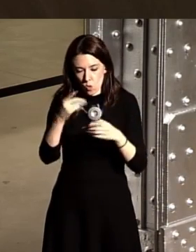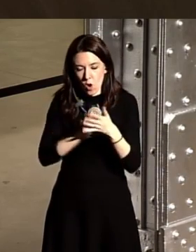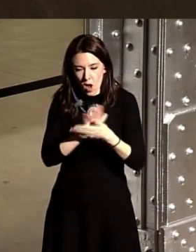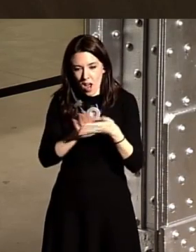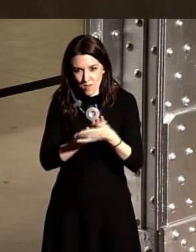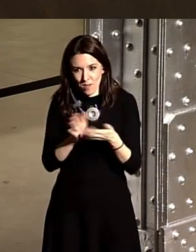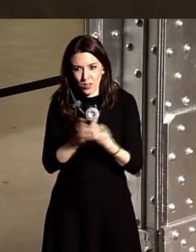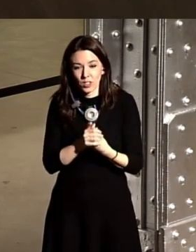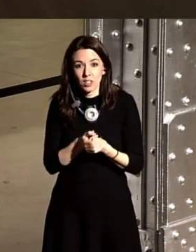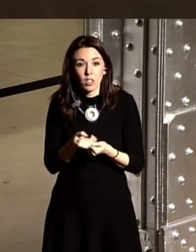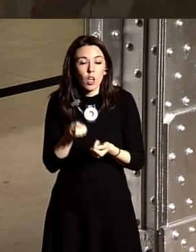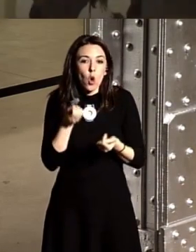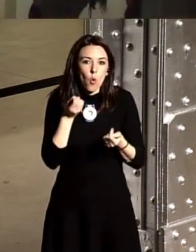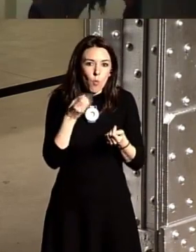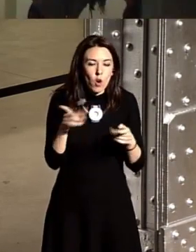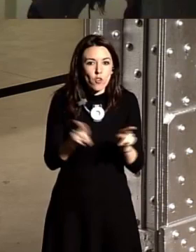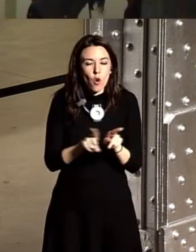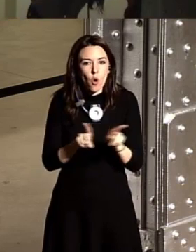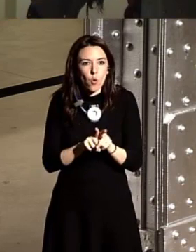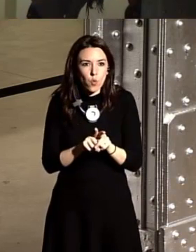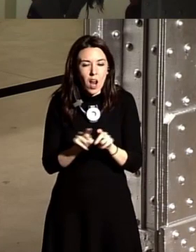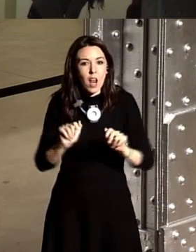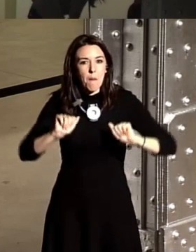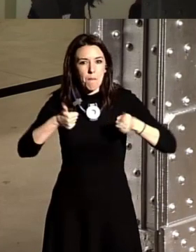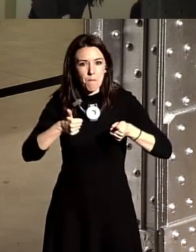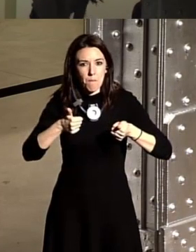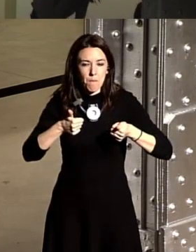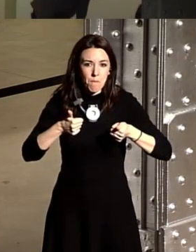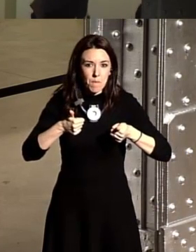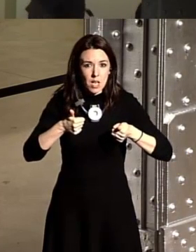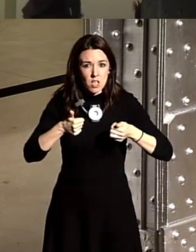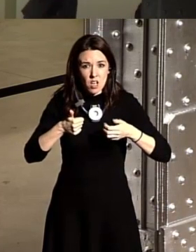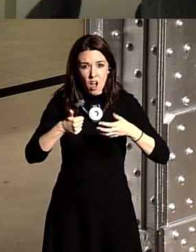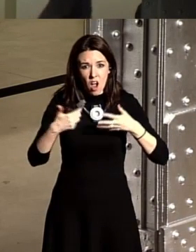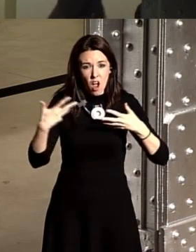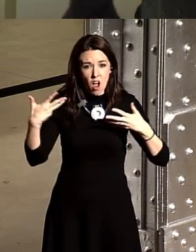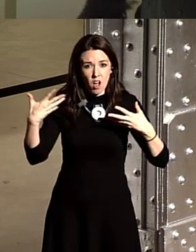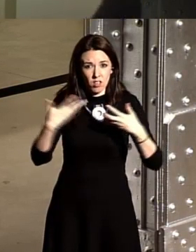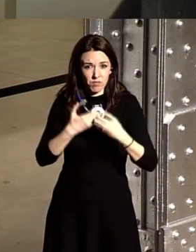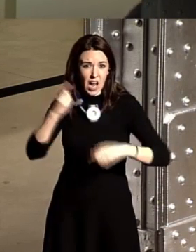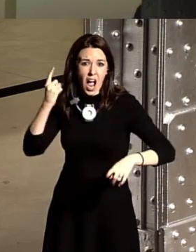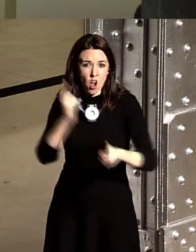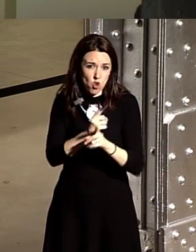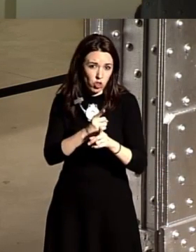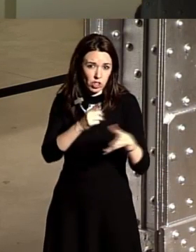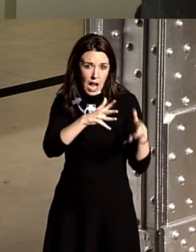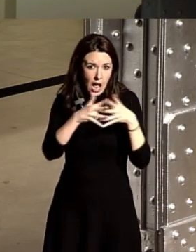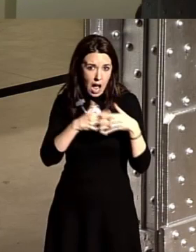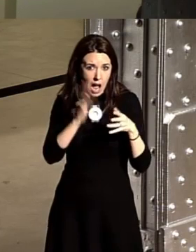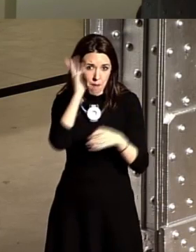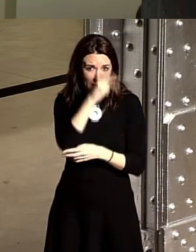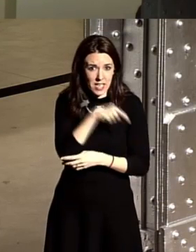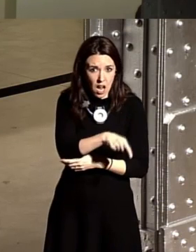ella. Bueno, era como al principio de los ataques contra los americanos y era no